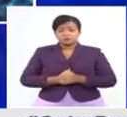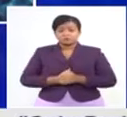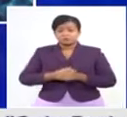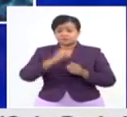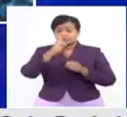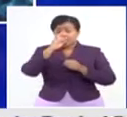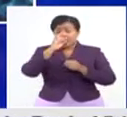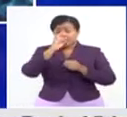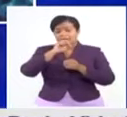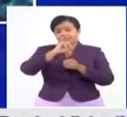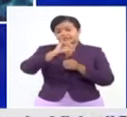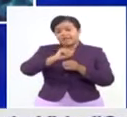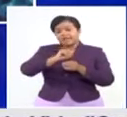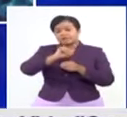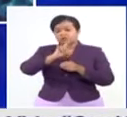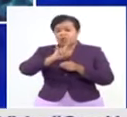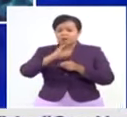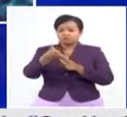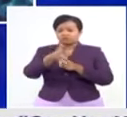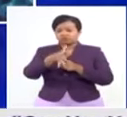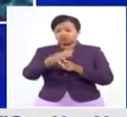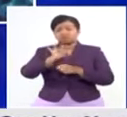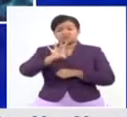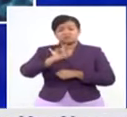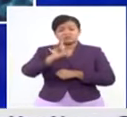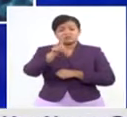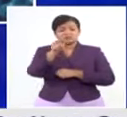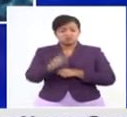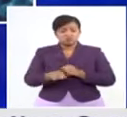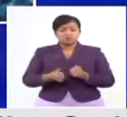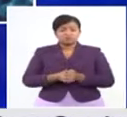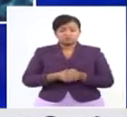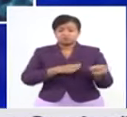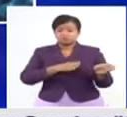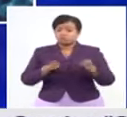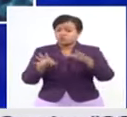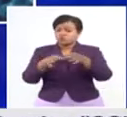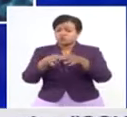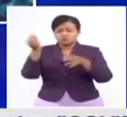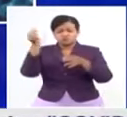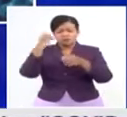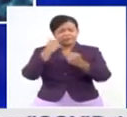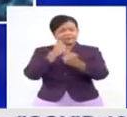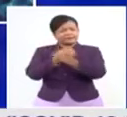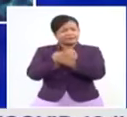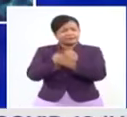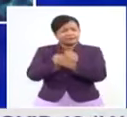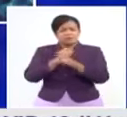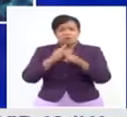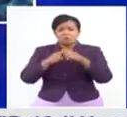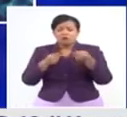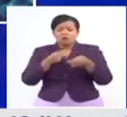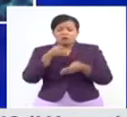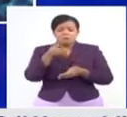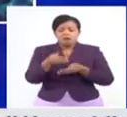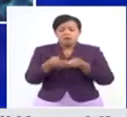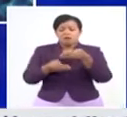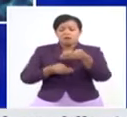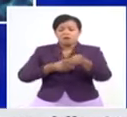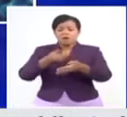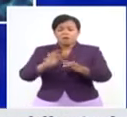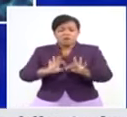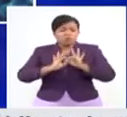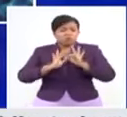69, 15 personas, y el grupo de mucho riesgo por las evoluciones desfavorables que presentan entre